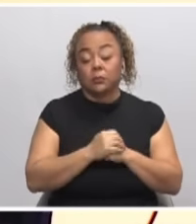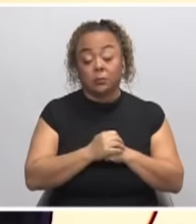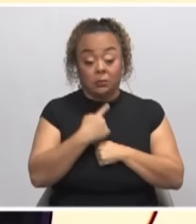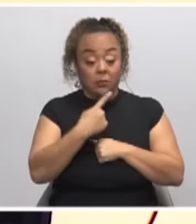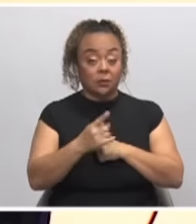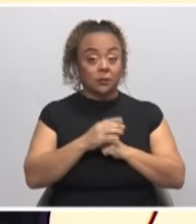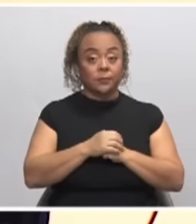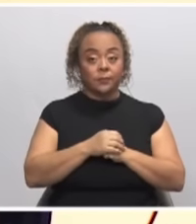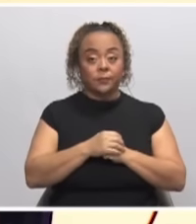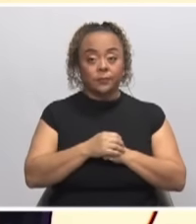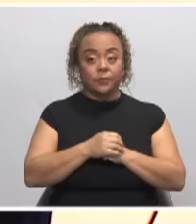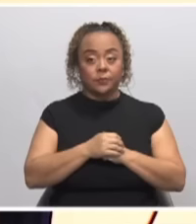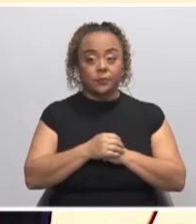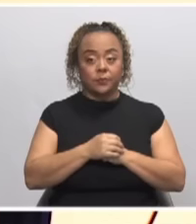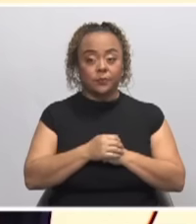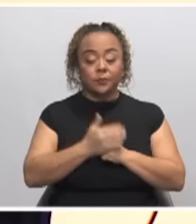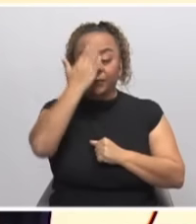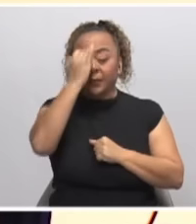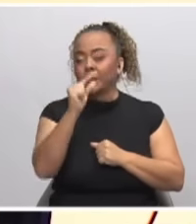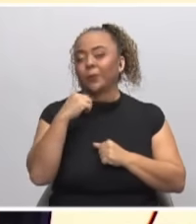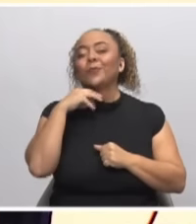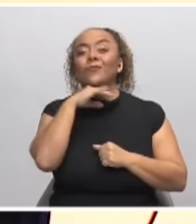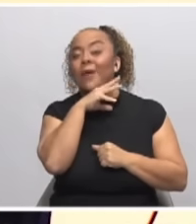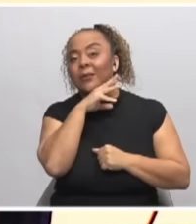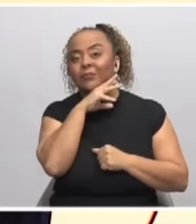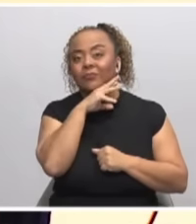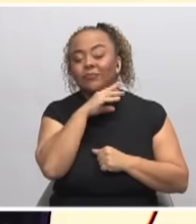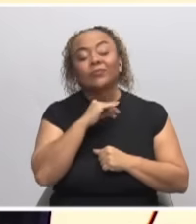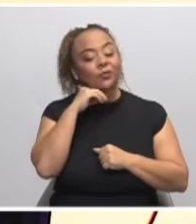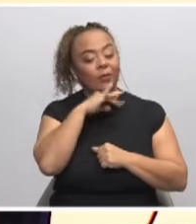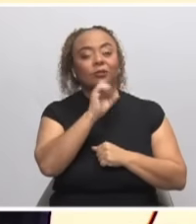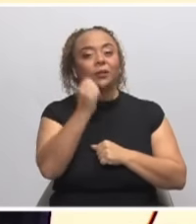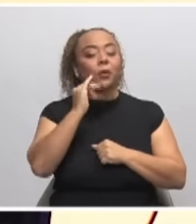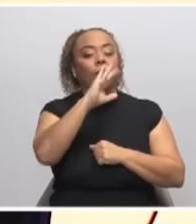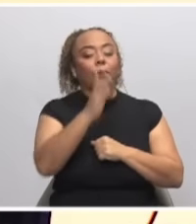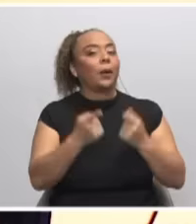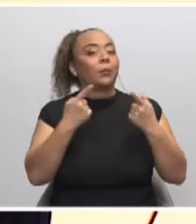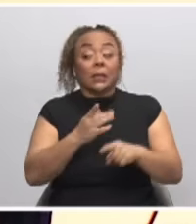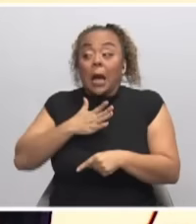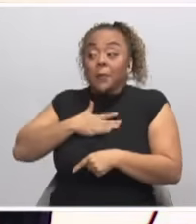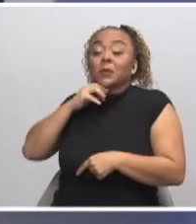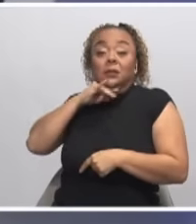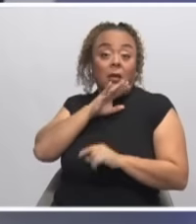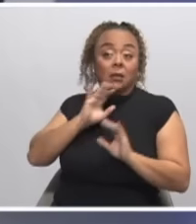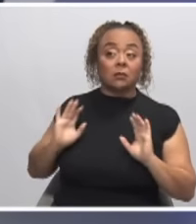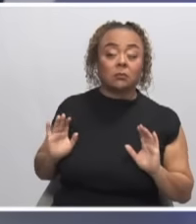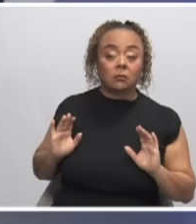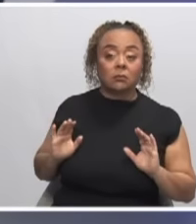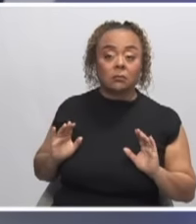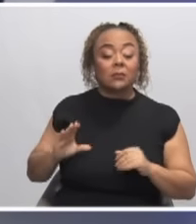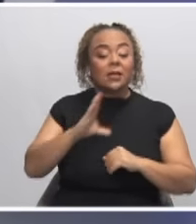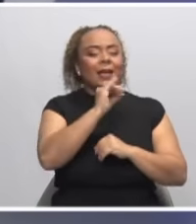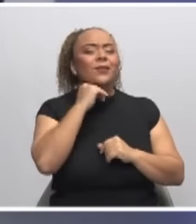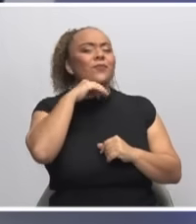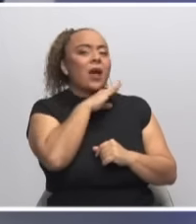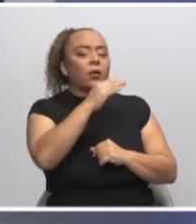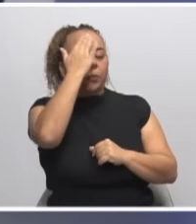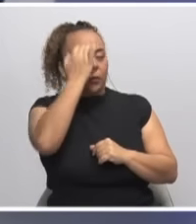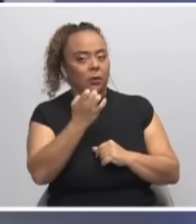dice porque es es un poco raro si así es raro porque nunca pasa a mí me extraña de hecho y es raro